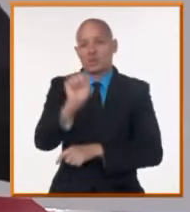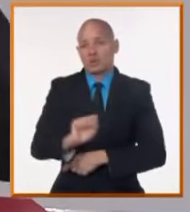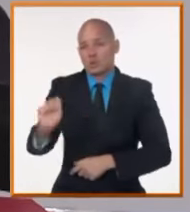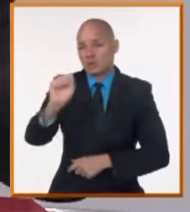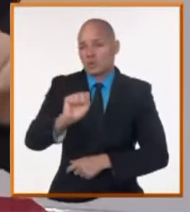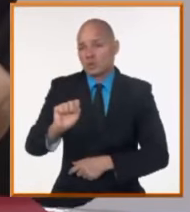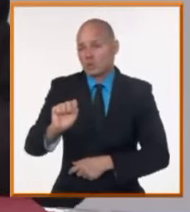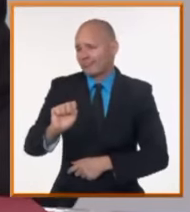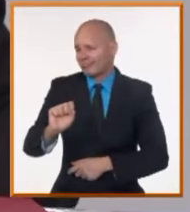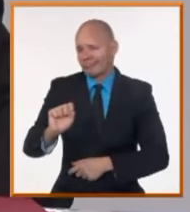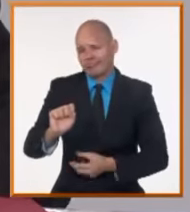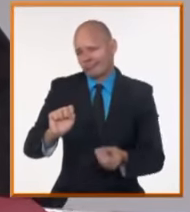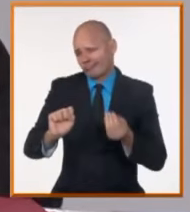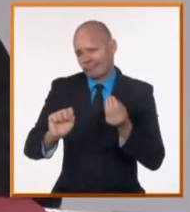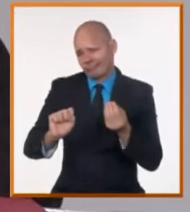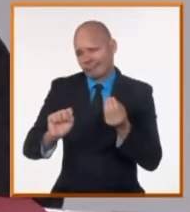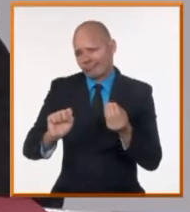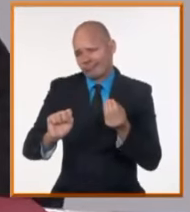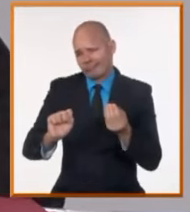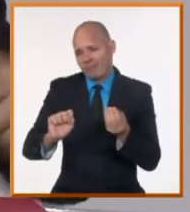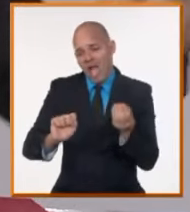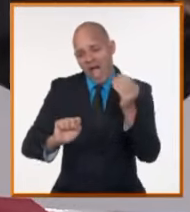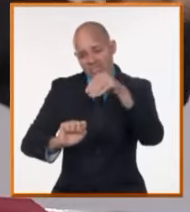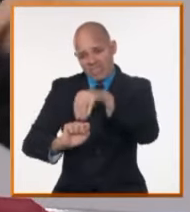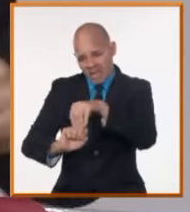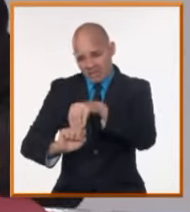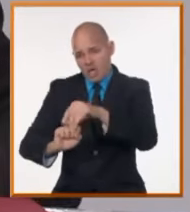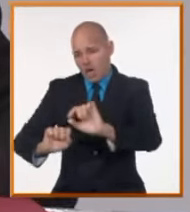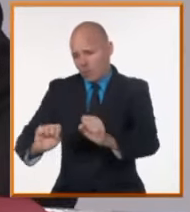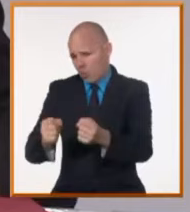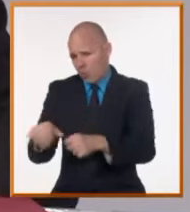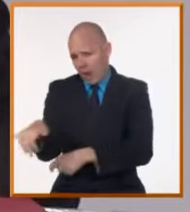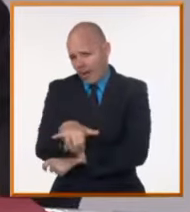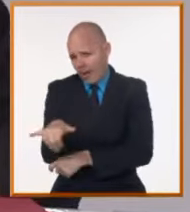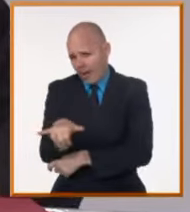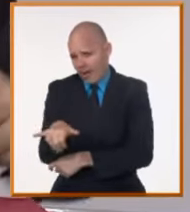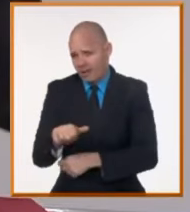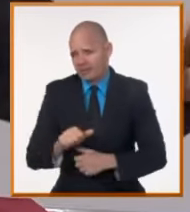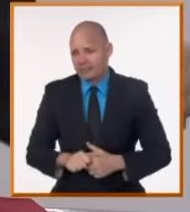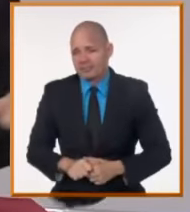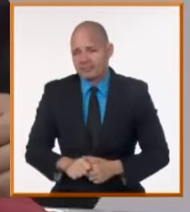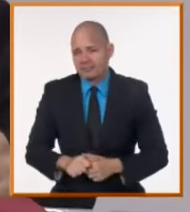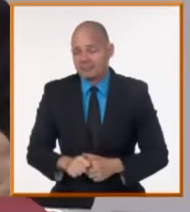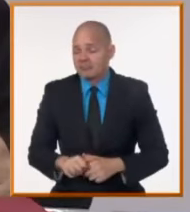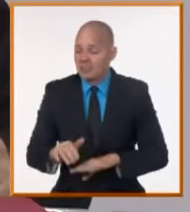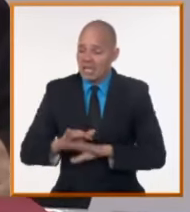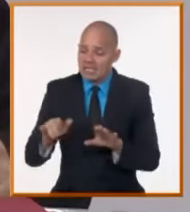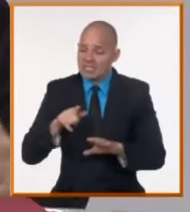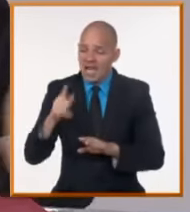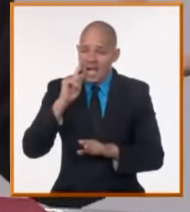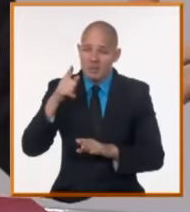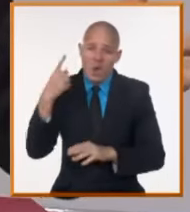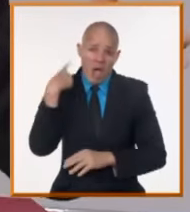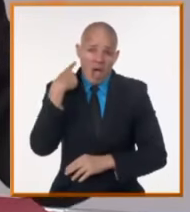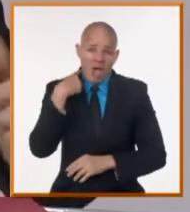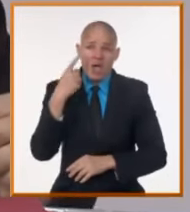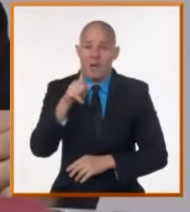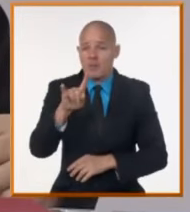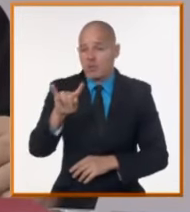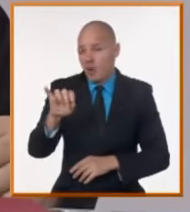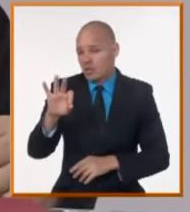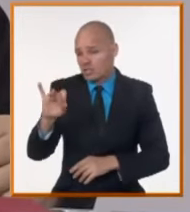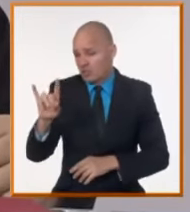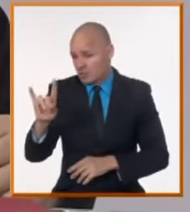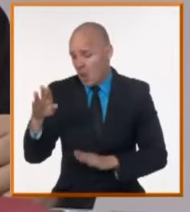hicieron regímenes de democracia representativa en nombre del socialismo. Cuando se cae toda aquella porquería, los tipos pensaron